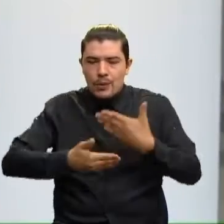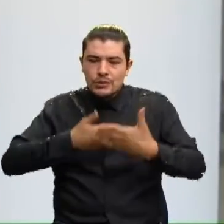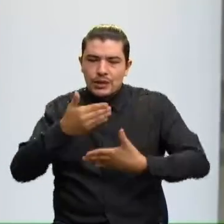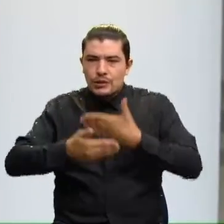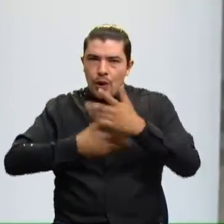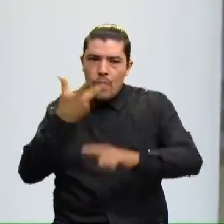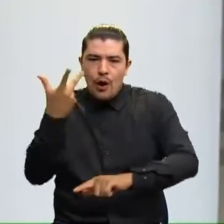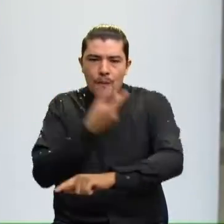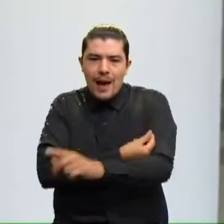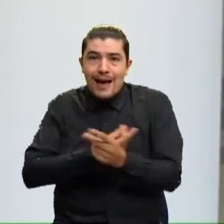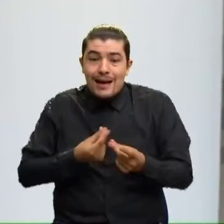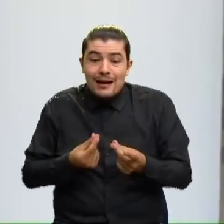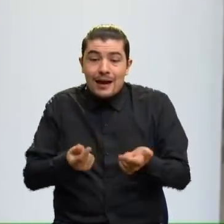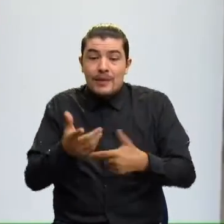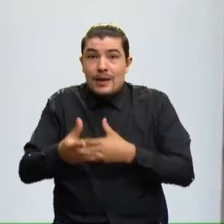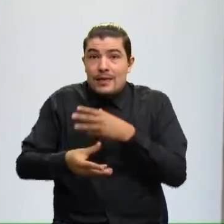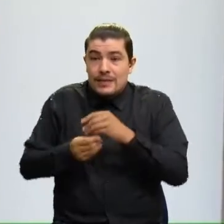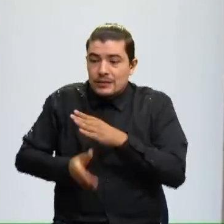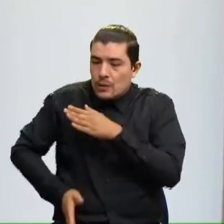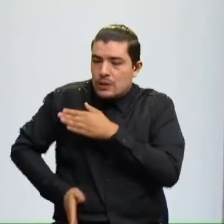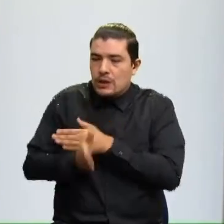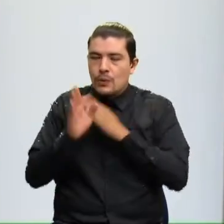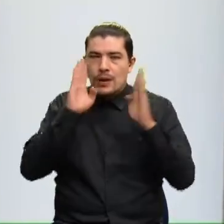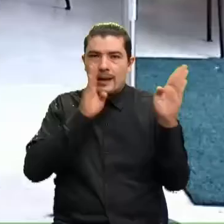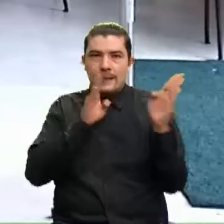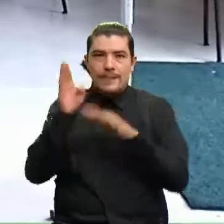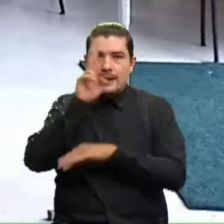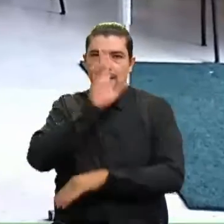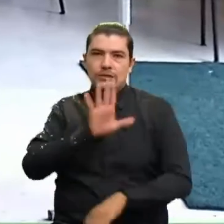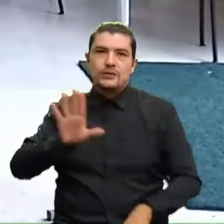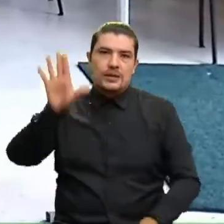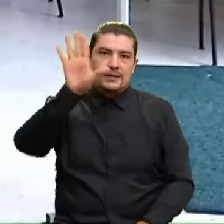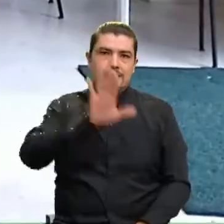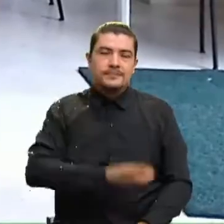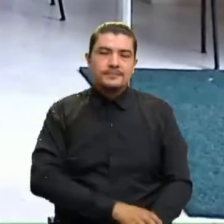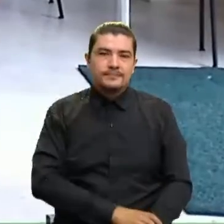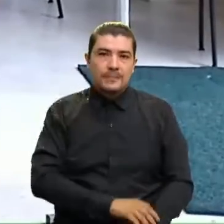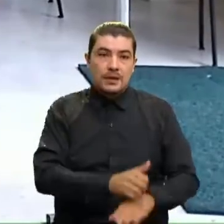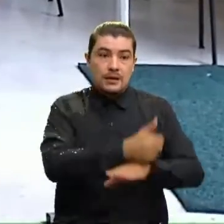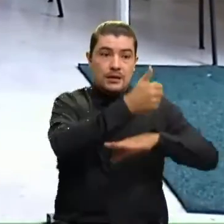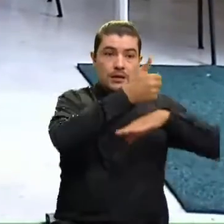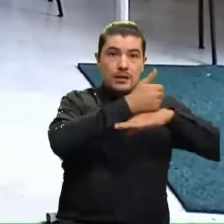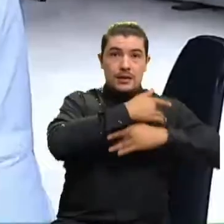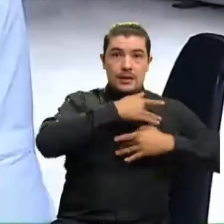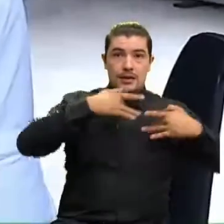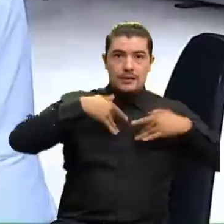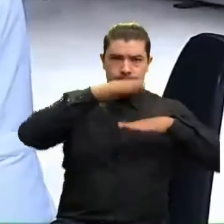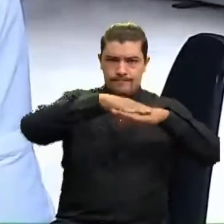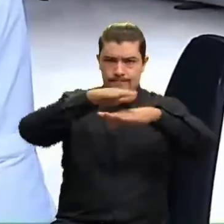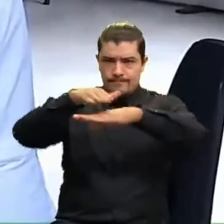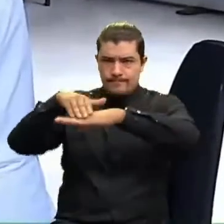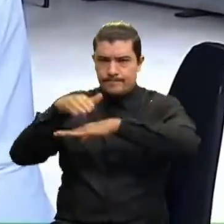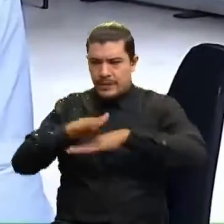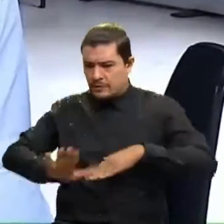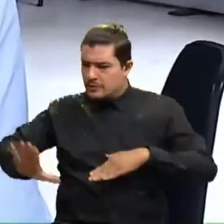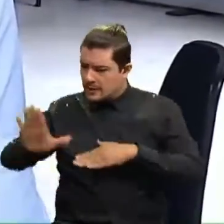y continuidad al Plan Nacional de Vacunación en nuestro territorio. Las autoridades de salud insisten en cumplir con los esquemas de vacunación.